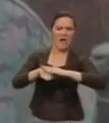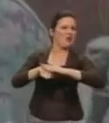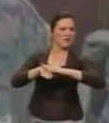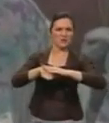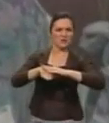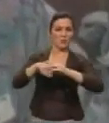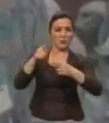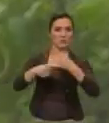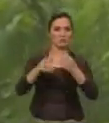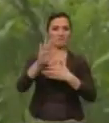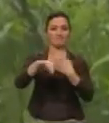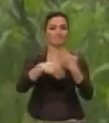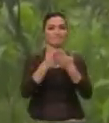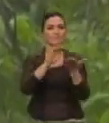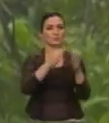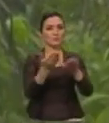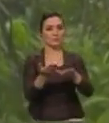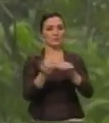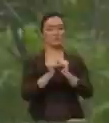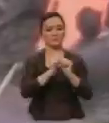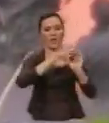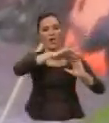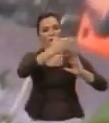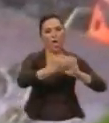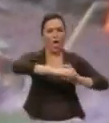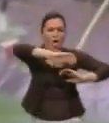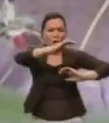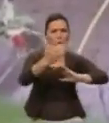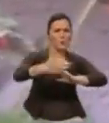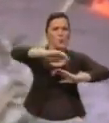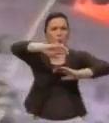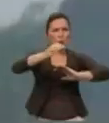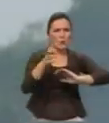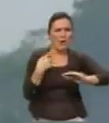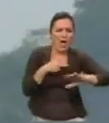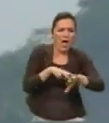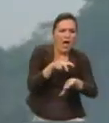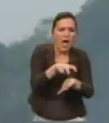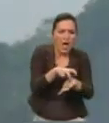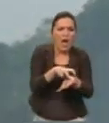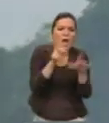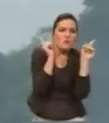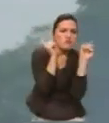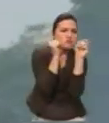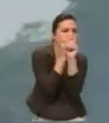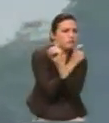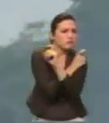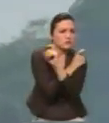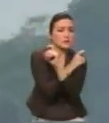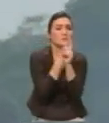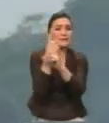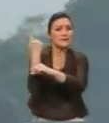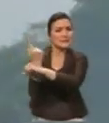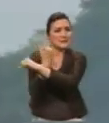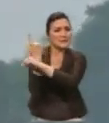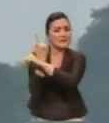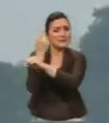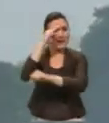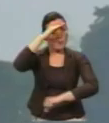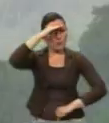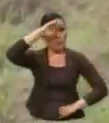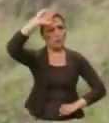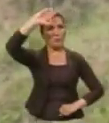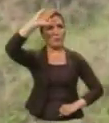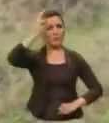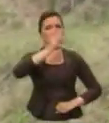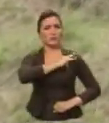estarían fallecidos. Por lo agreste del terreno, las labores de rescate se dificultaron, para lo cual fue necesario la intervención de helicópteros del Ejército y Policía